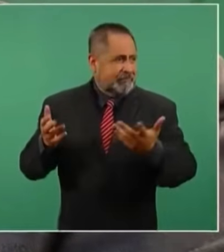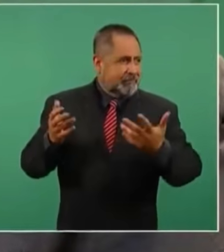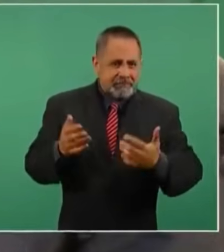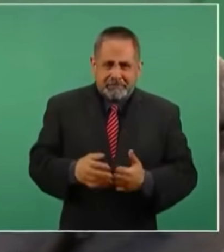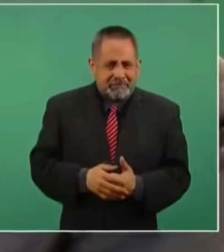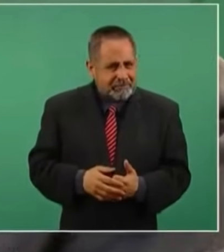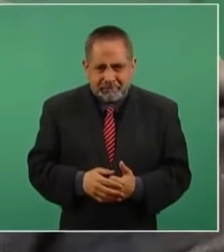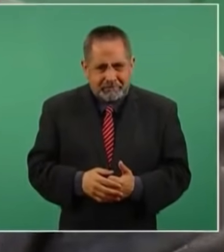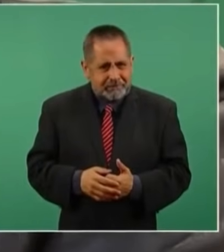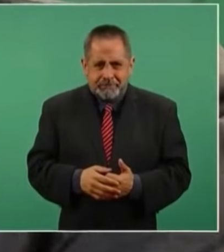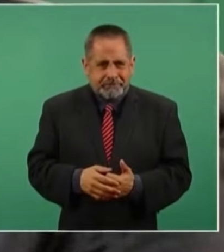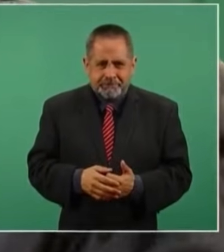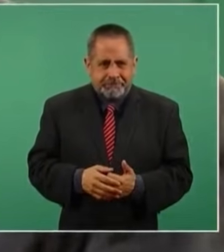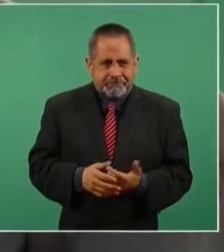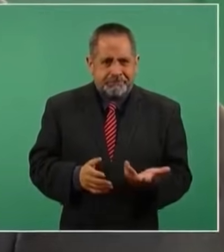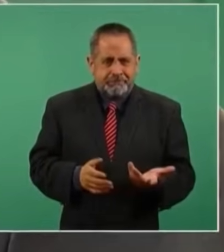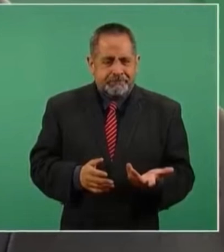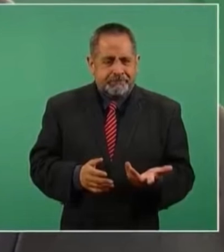en contra